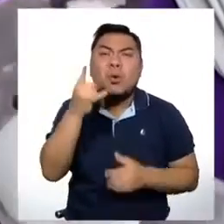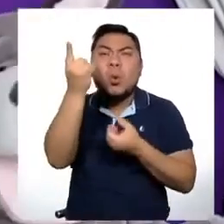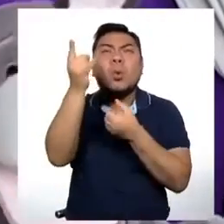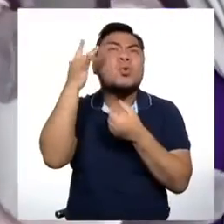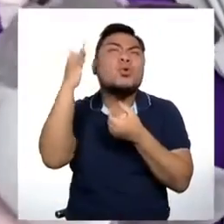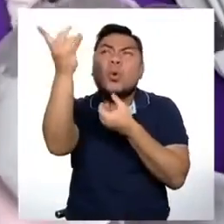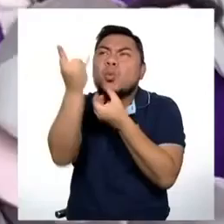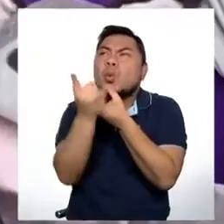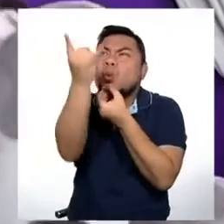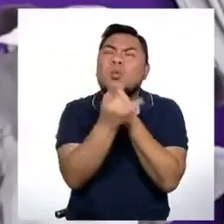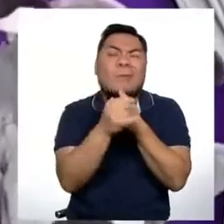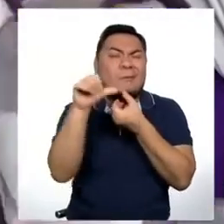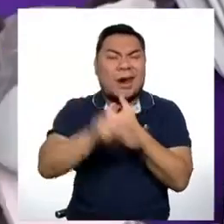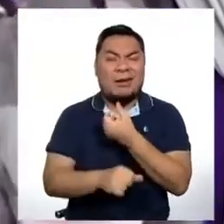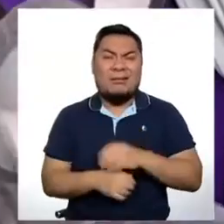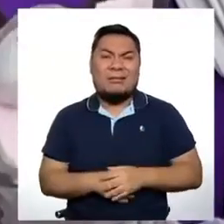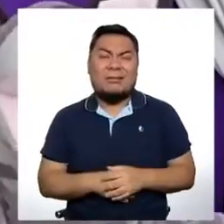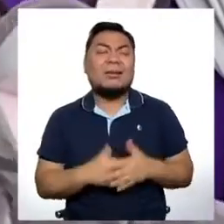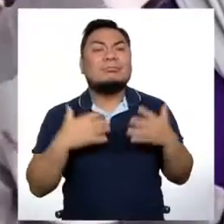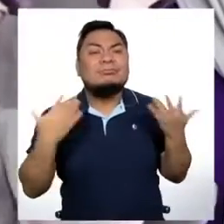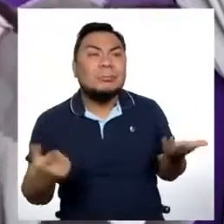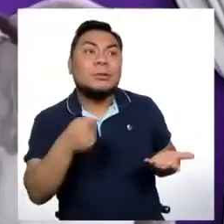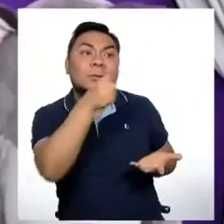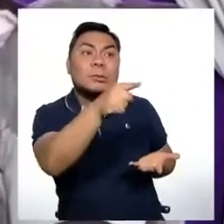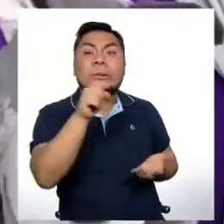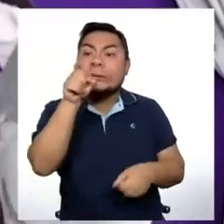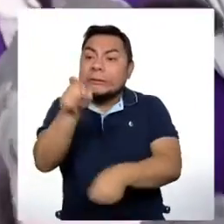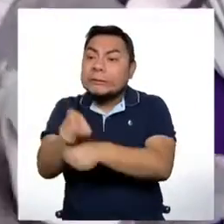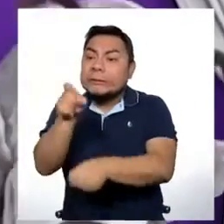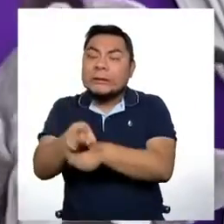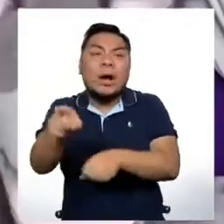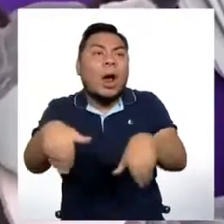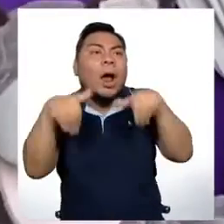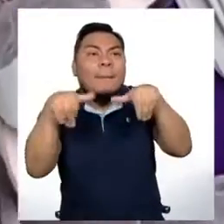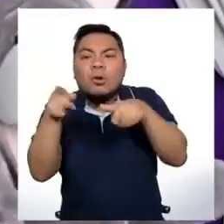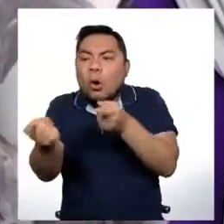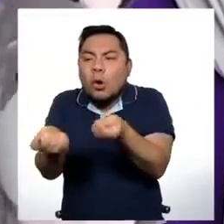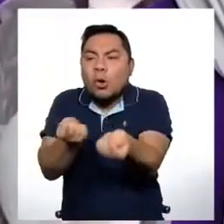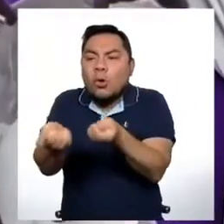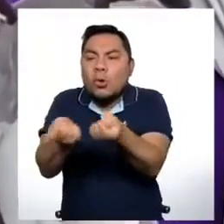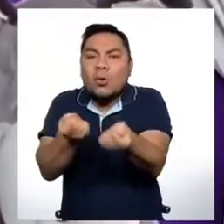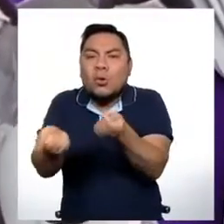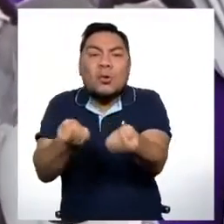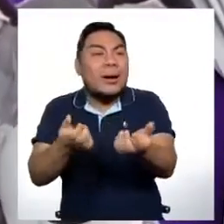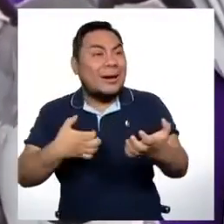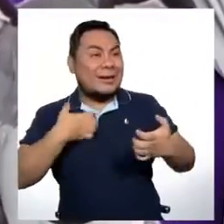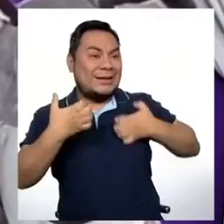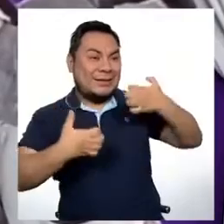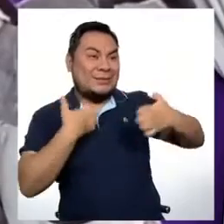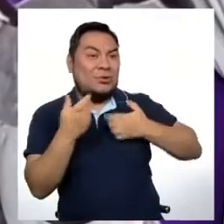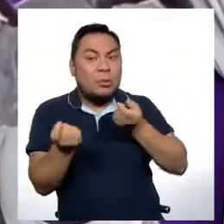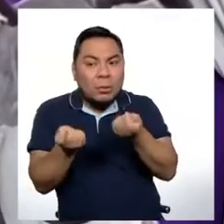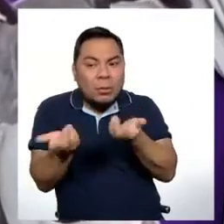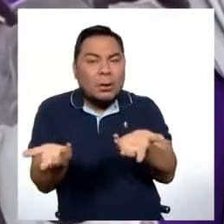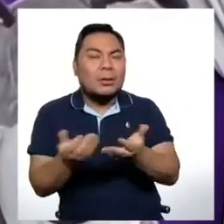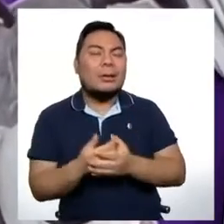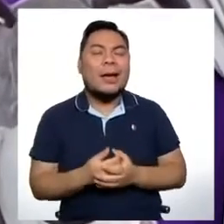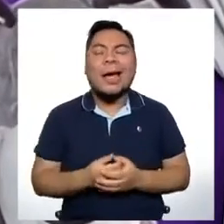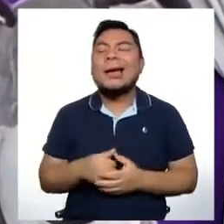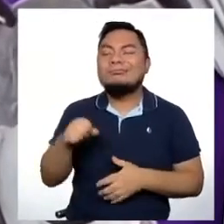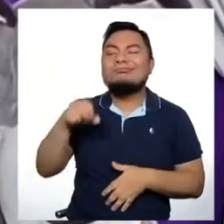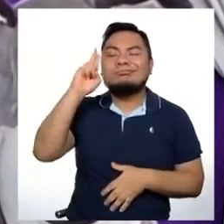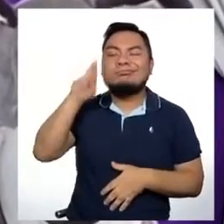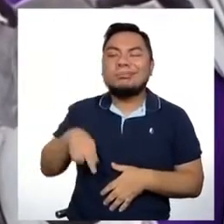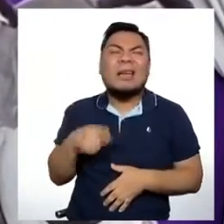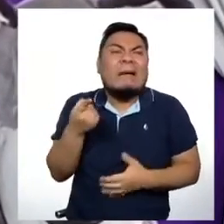sonidos. Debemos enseñarle a tu amigo perroso a controlar sus emociones. Sí, tienes razón.